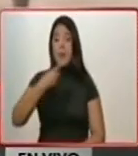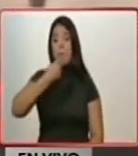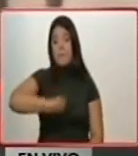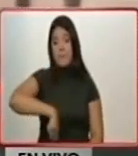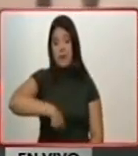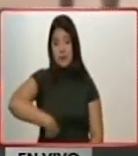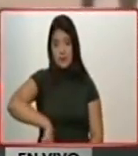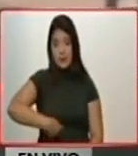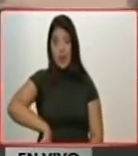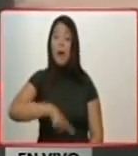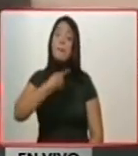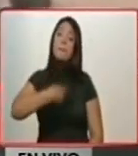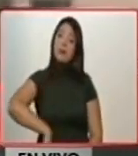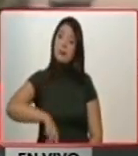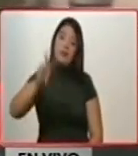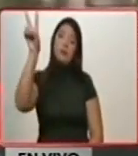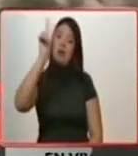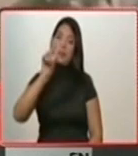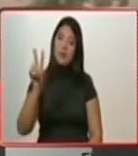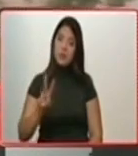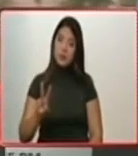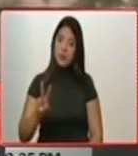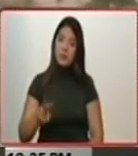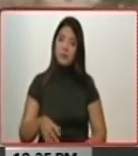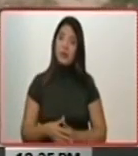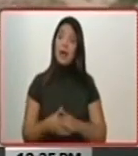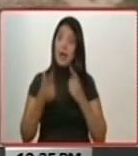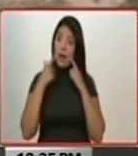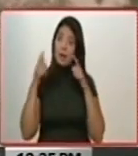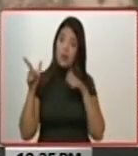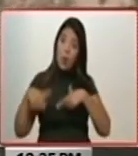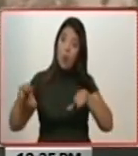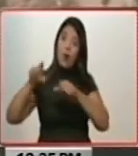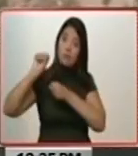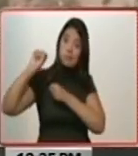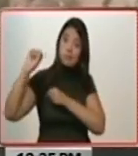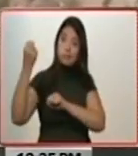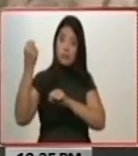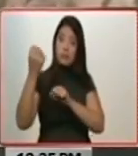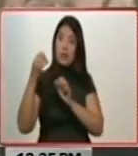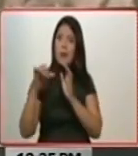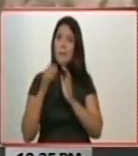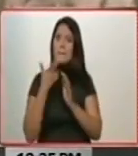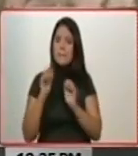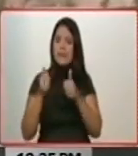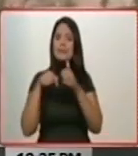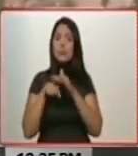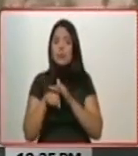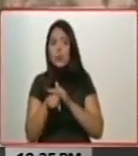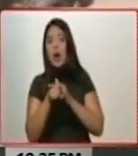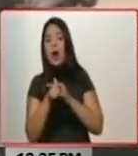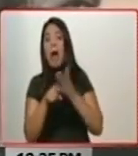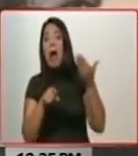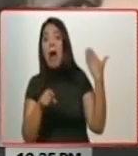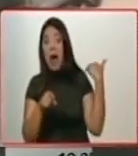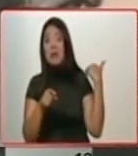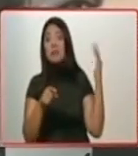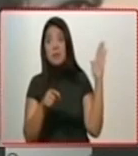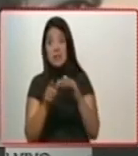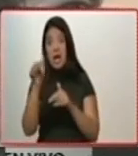presidente constitucional. Ese estadio va a estar aquí a la entrada. Quienes antes venían a